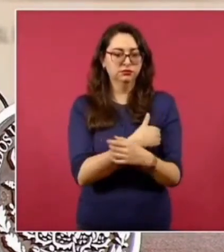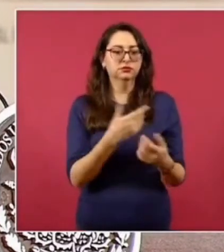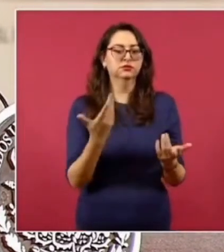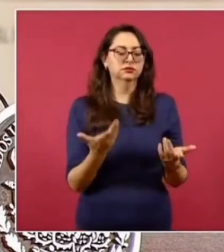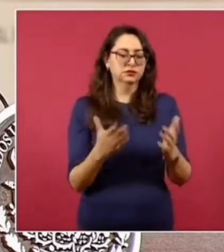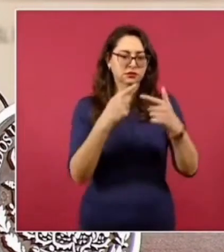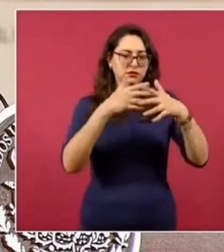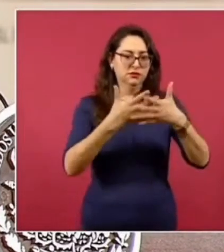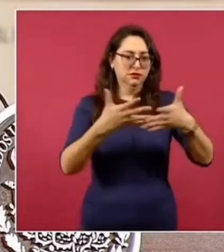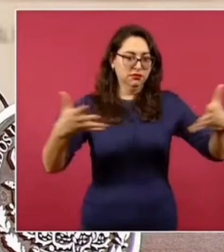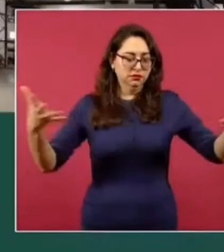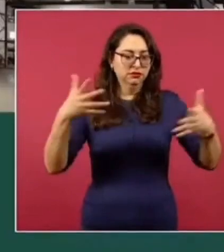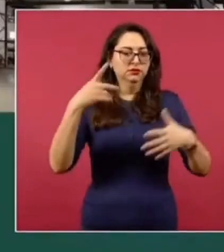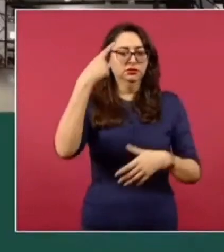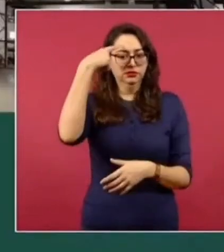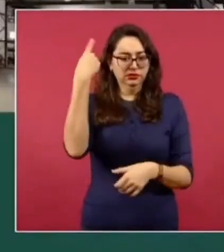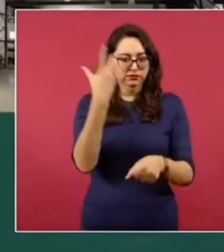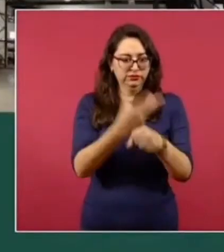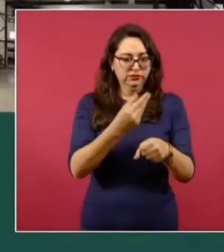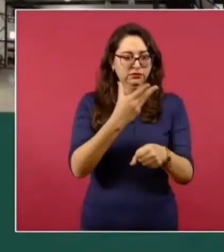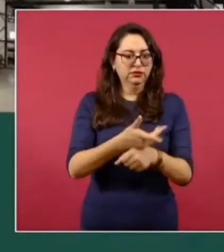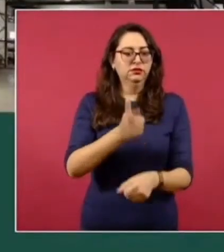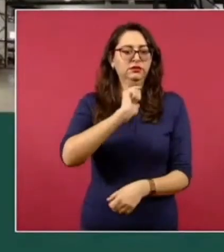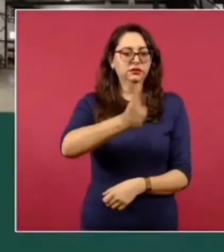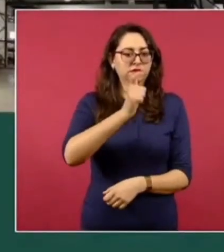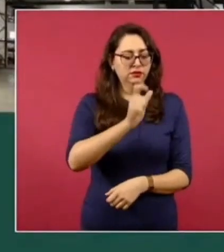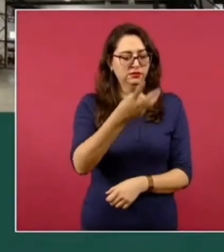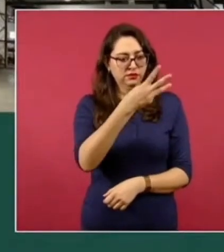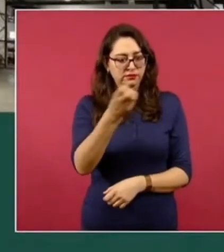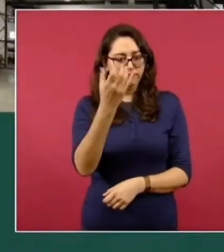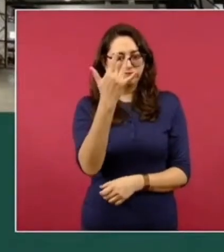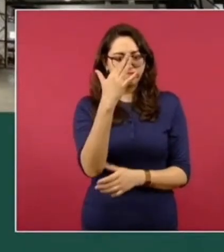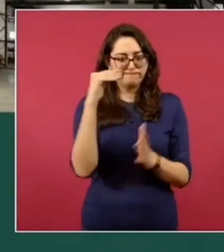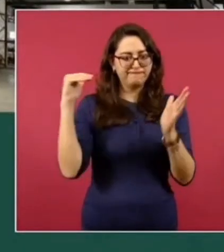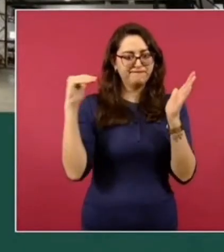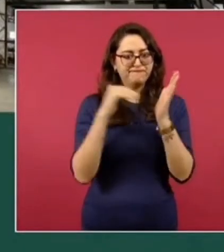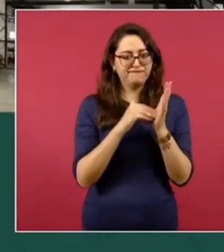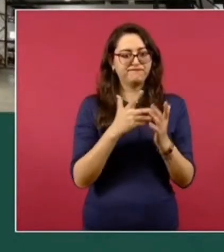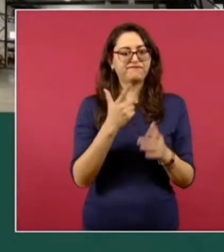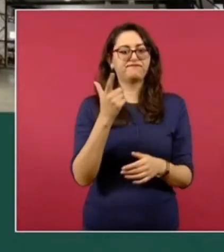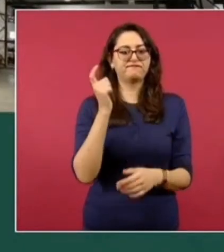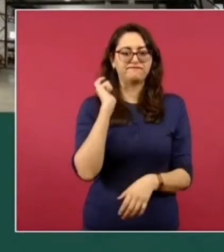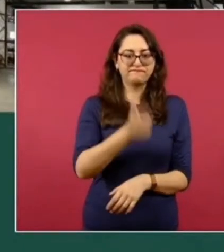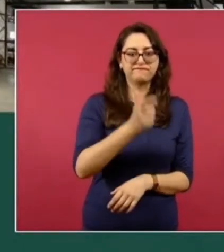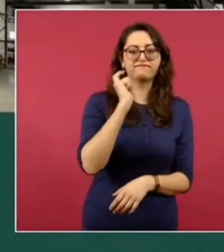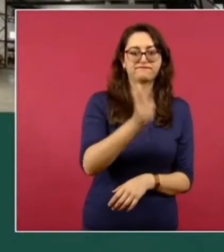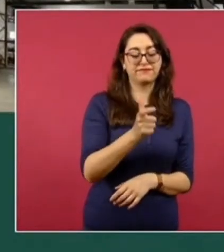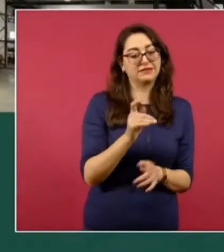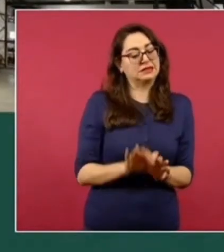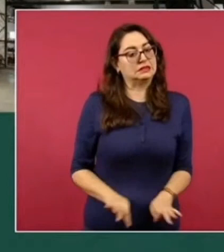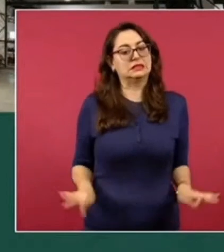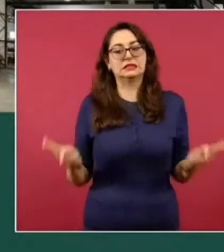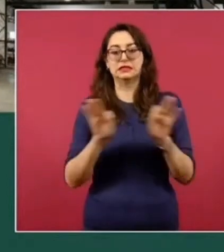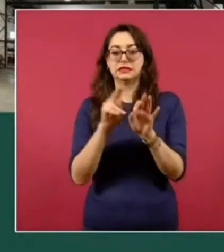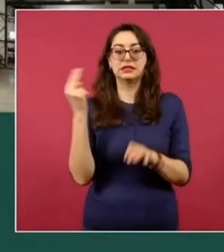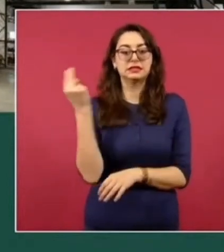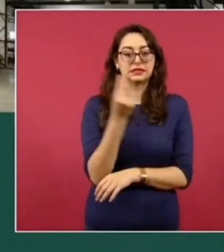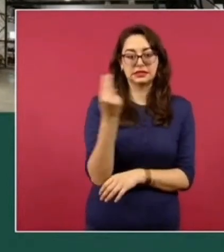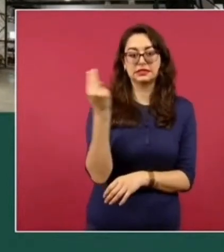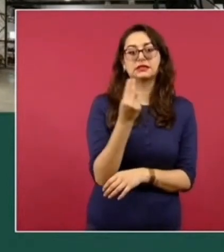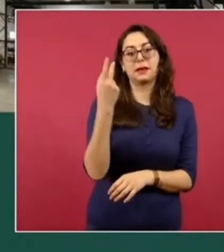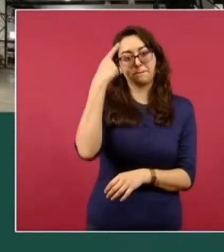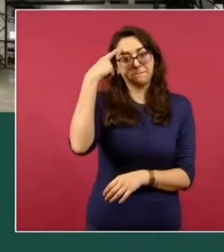de áreas en otras áreas con un costo mensual de 350 pesos, y donde también era muy, muy necesario para